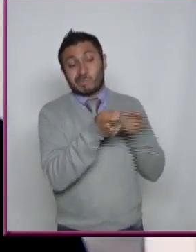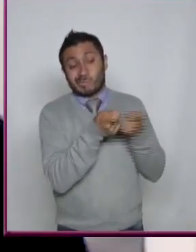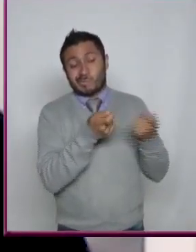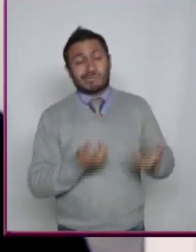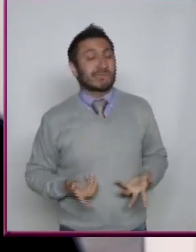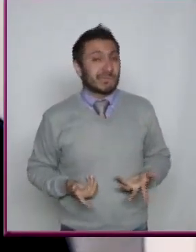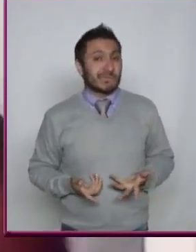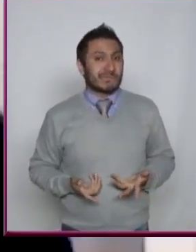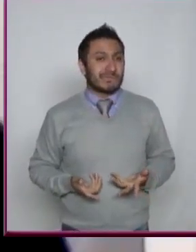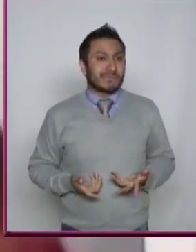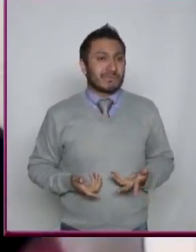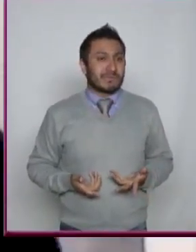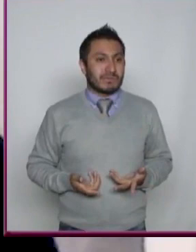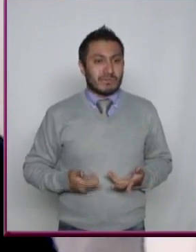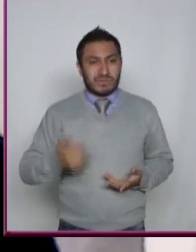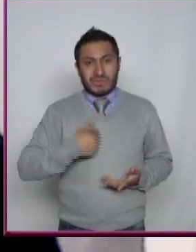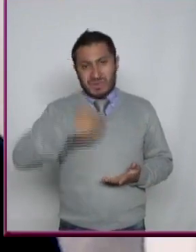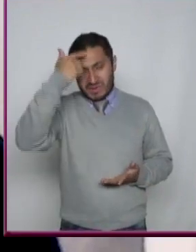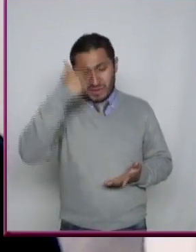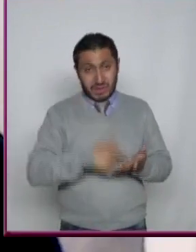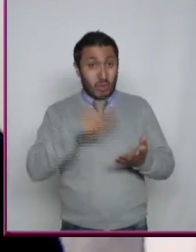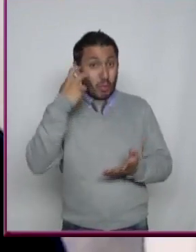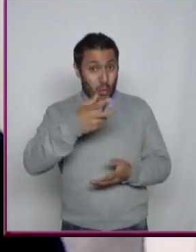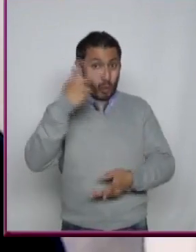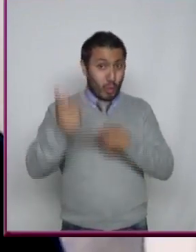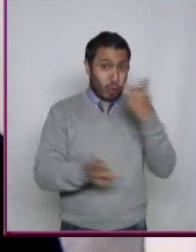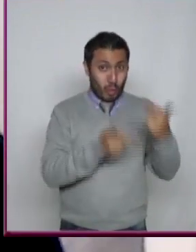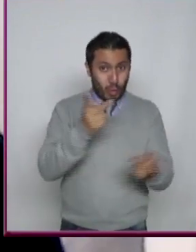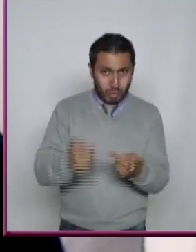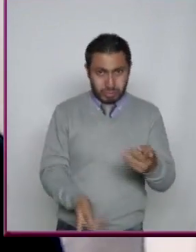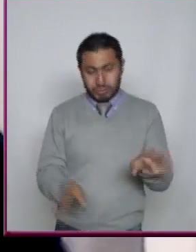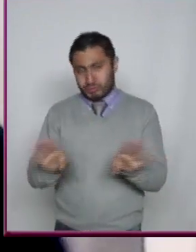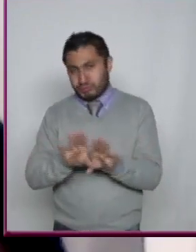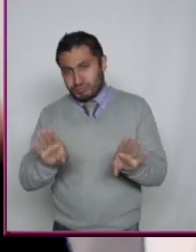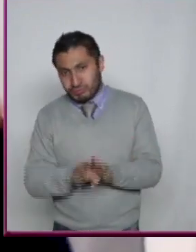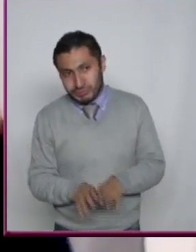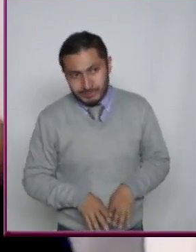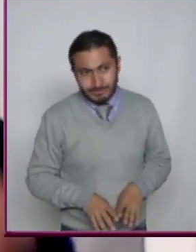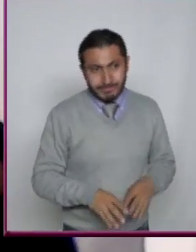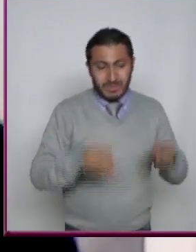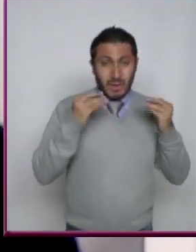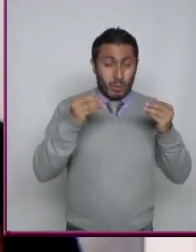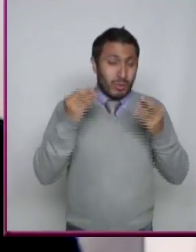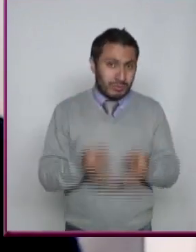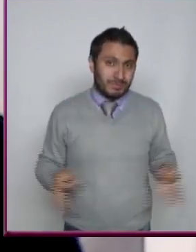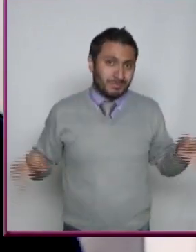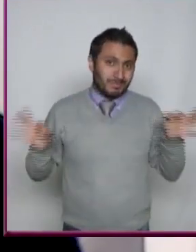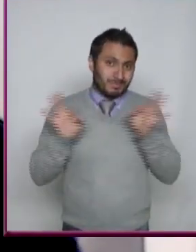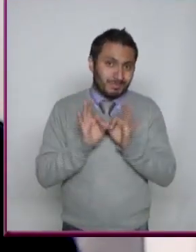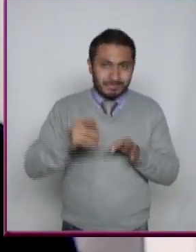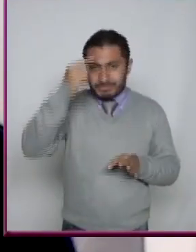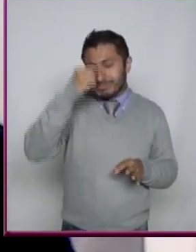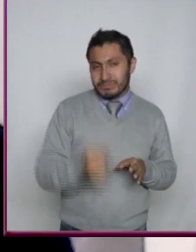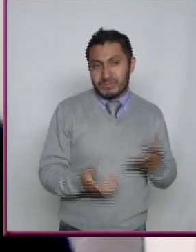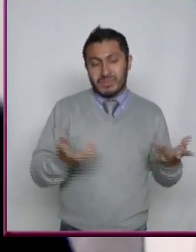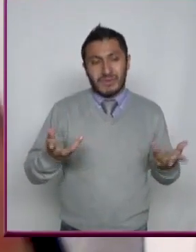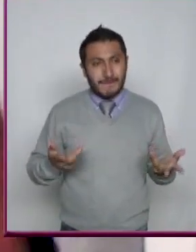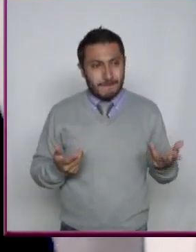¿no? Creo que hacernos estas preguntas son cuestiones muy fundamentales para